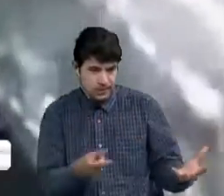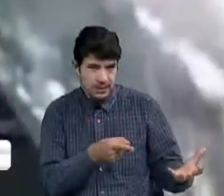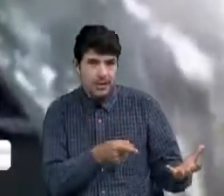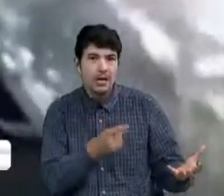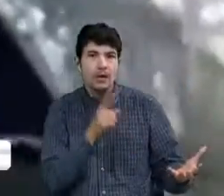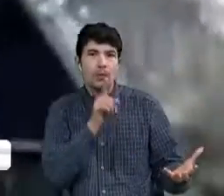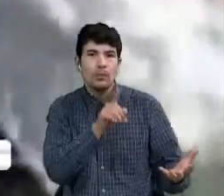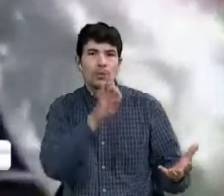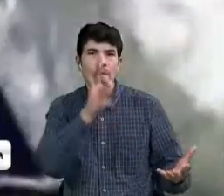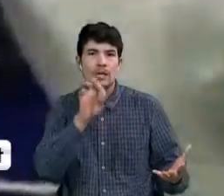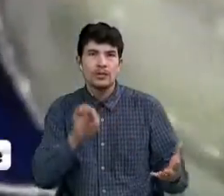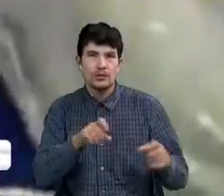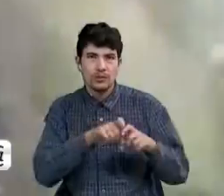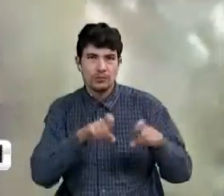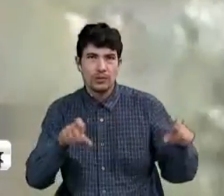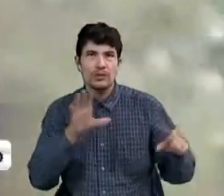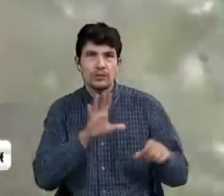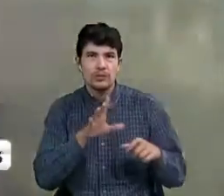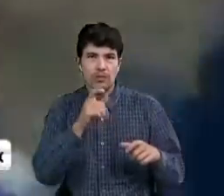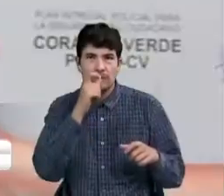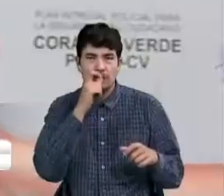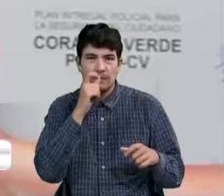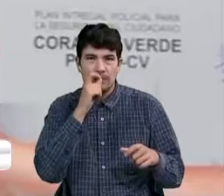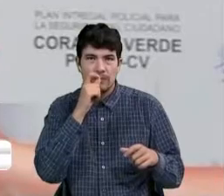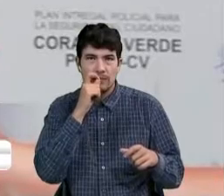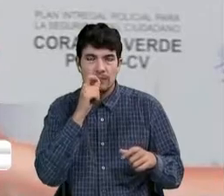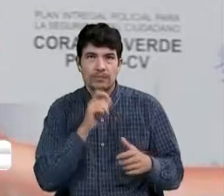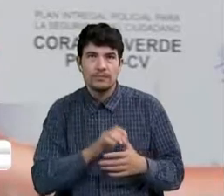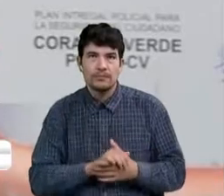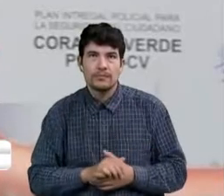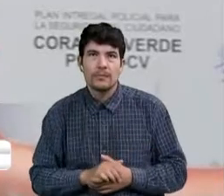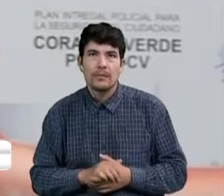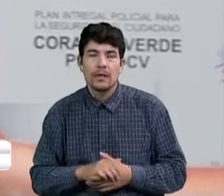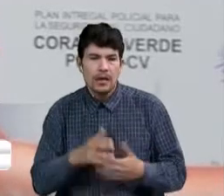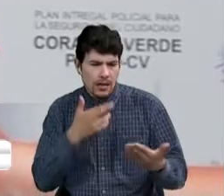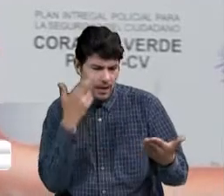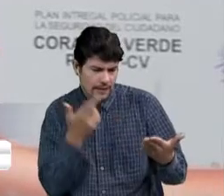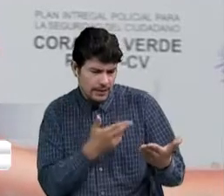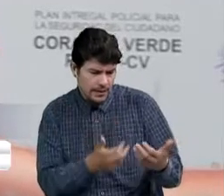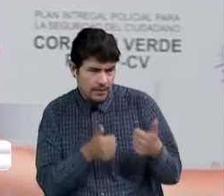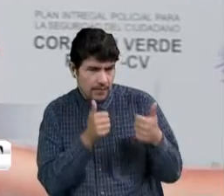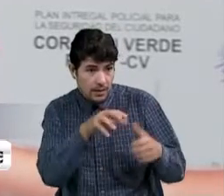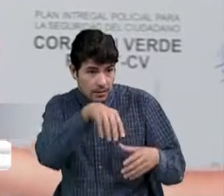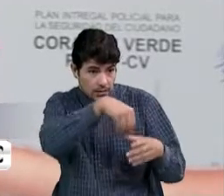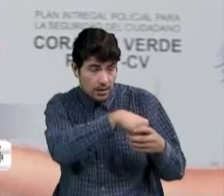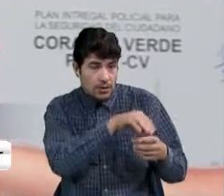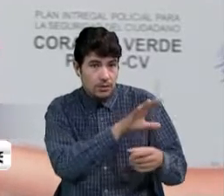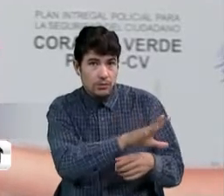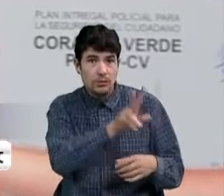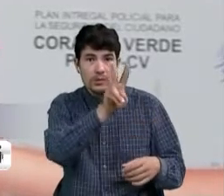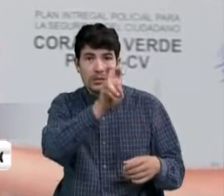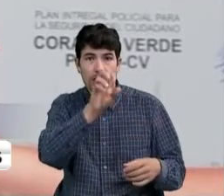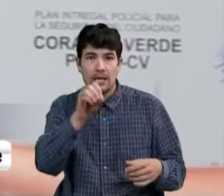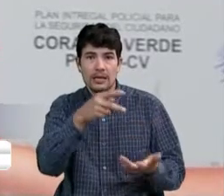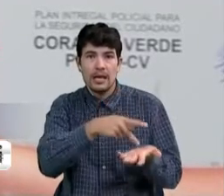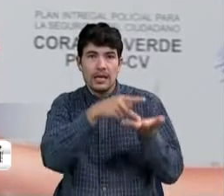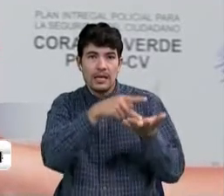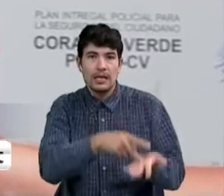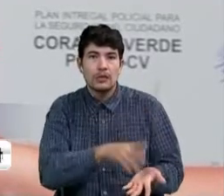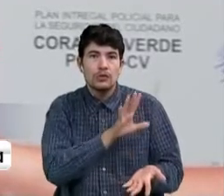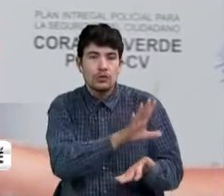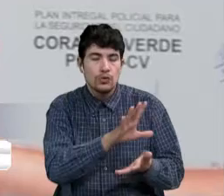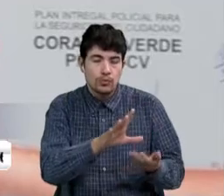118 paquetes de marihuana procesada proceden a revisar bien y encuentran en su interior 70 kilogramos de